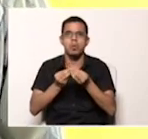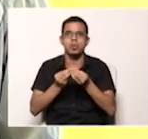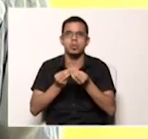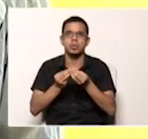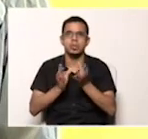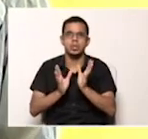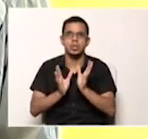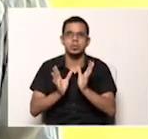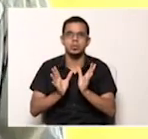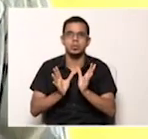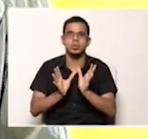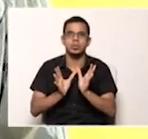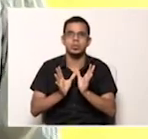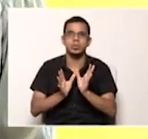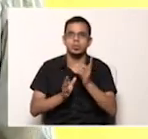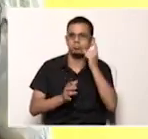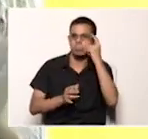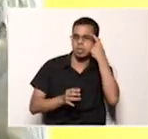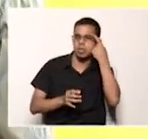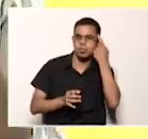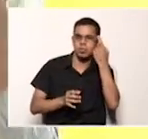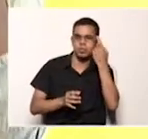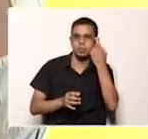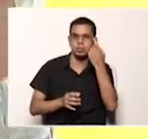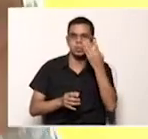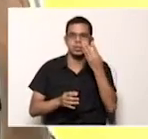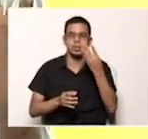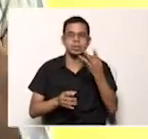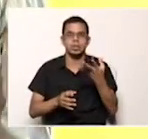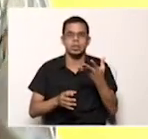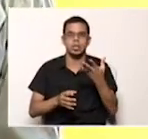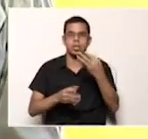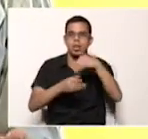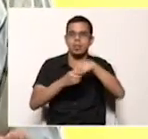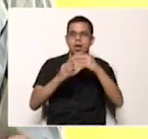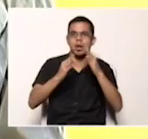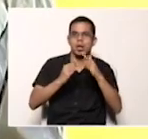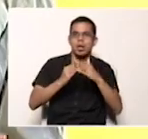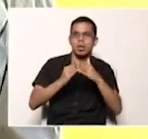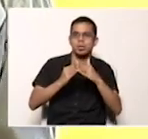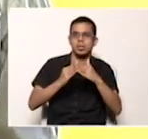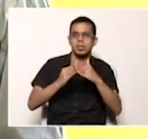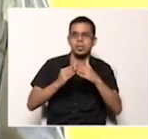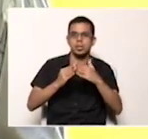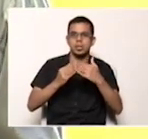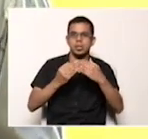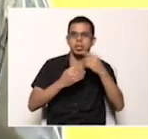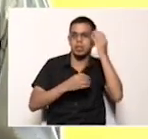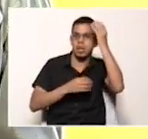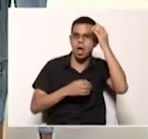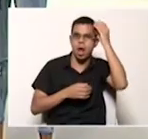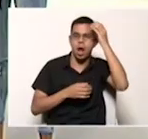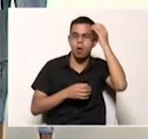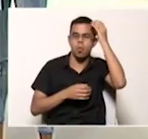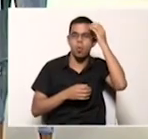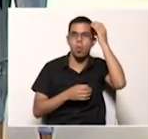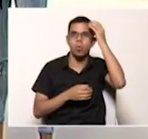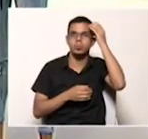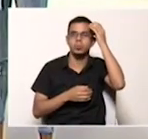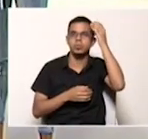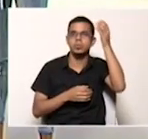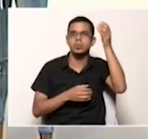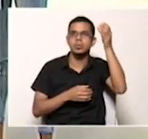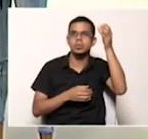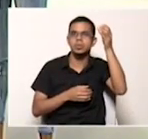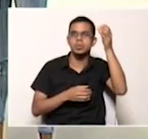esto el tema de la pandemia, esa acción del ser humano, esa forma incluso consciente de mirar